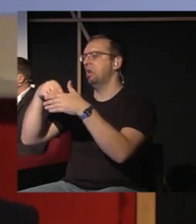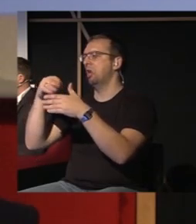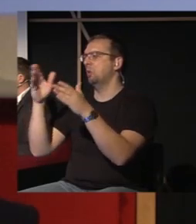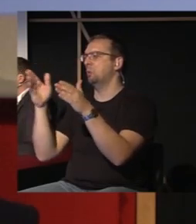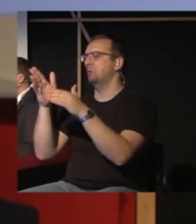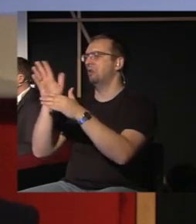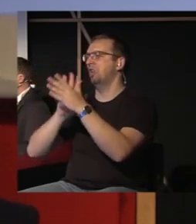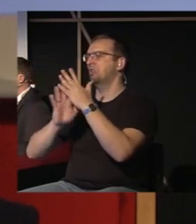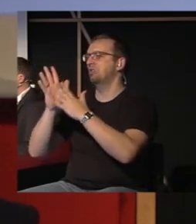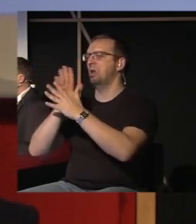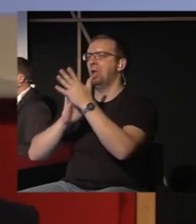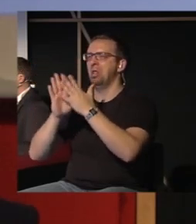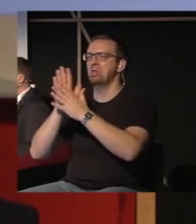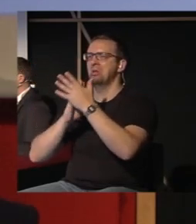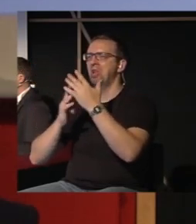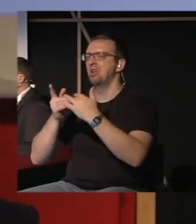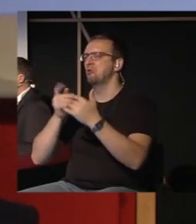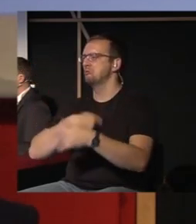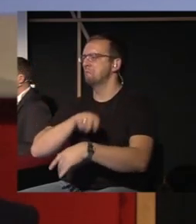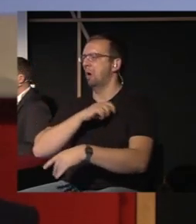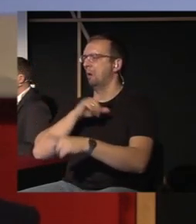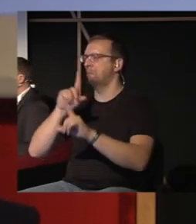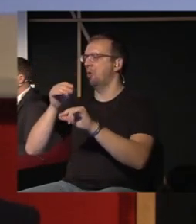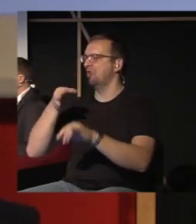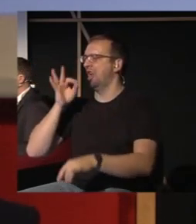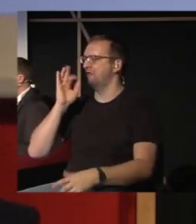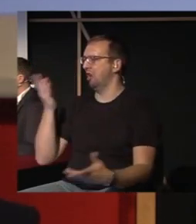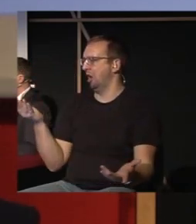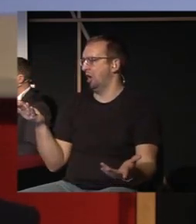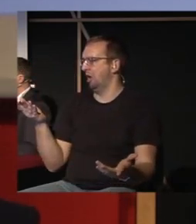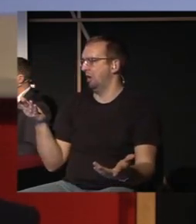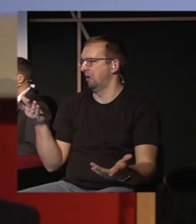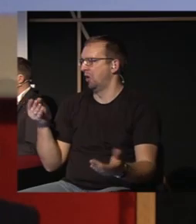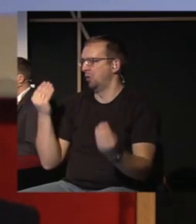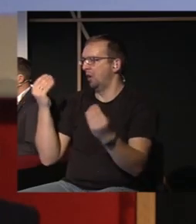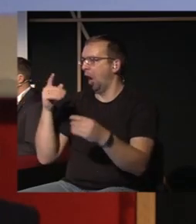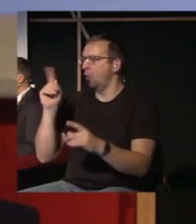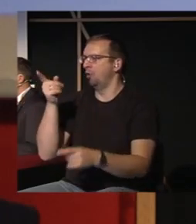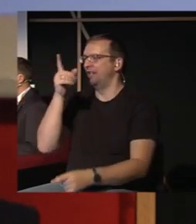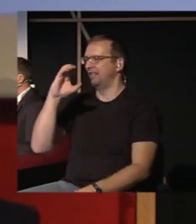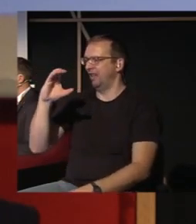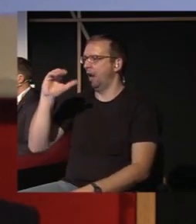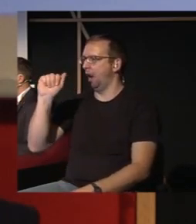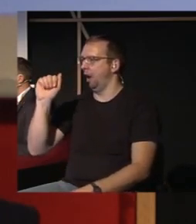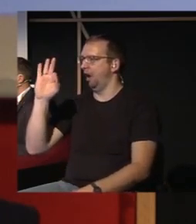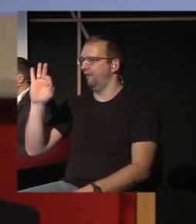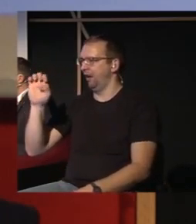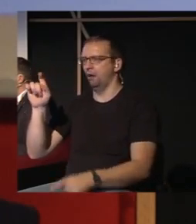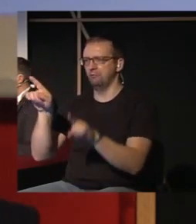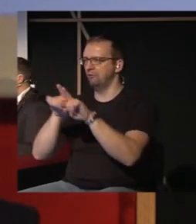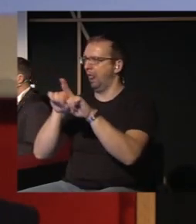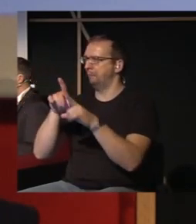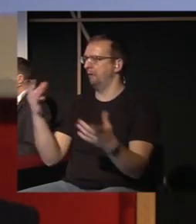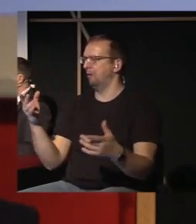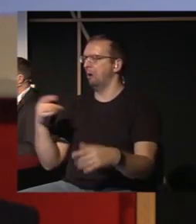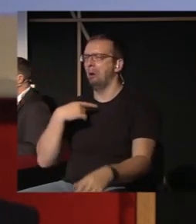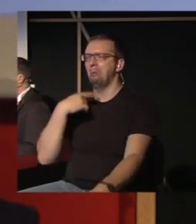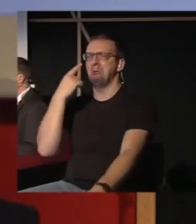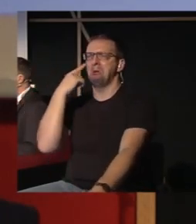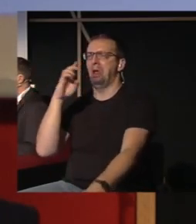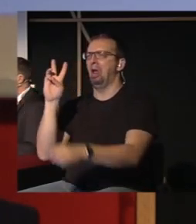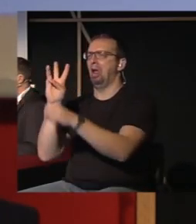venta online. Y cuando ya realmente me metí en la página web y vi de qué se trataba, para mí era todo un descubrimiento, porque lo